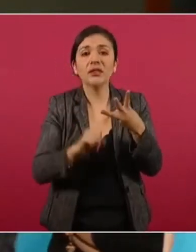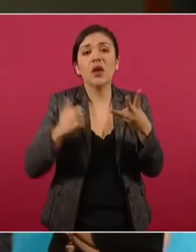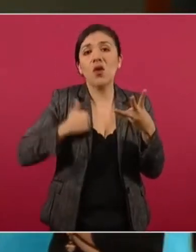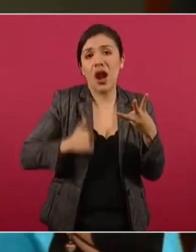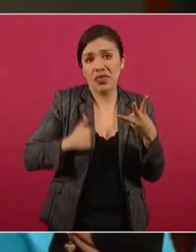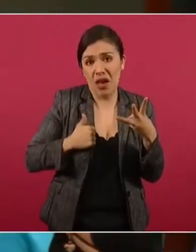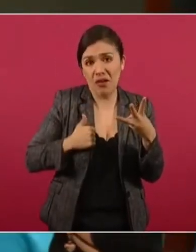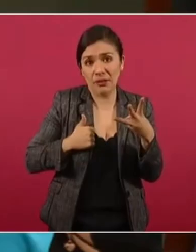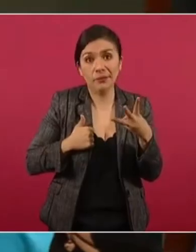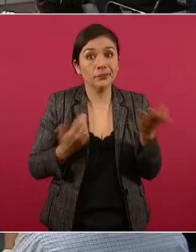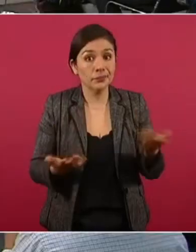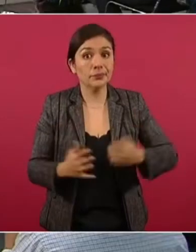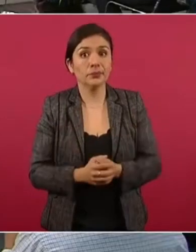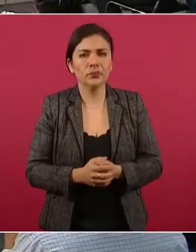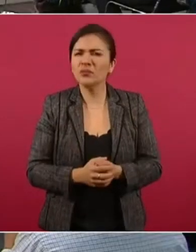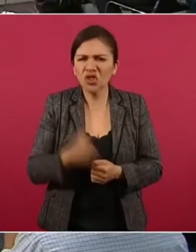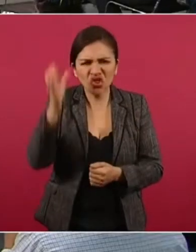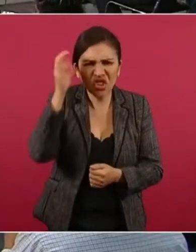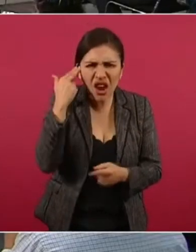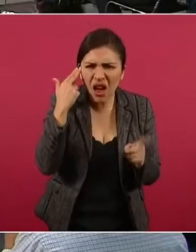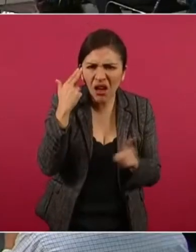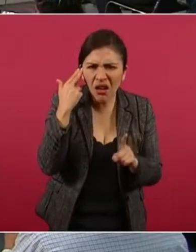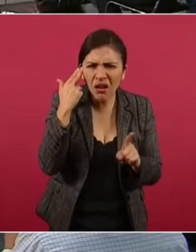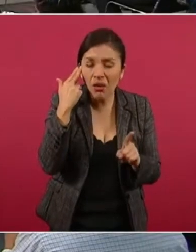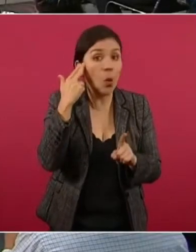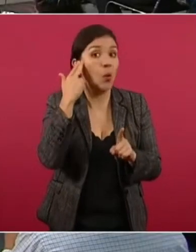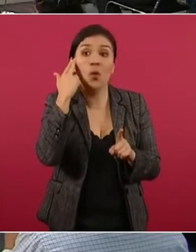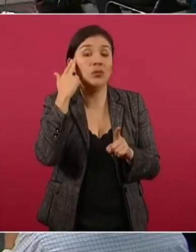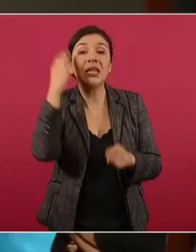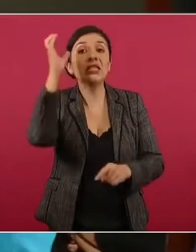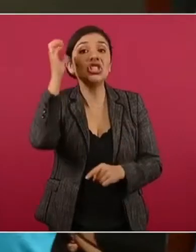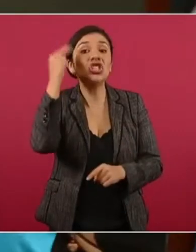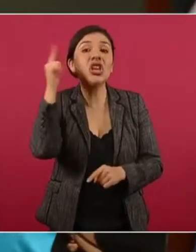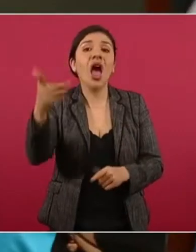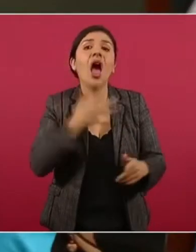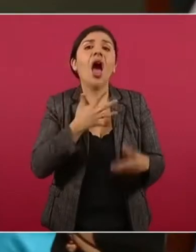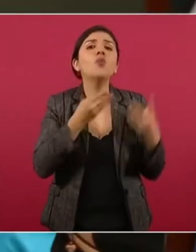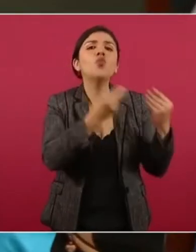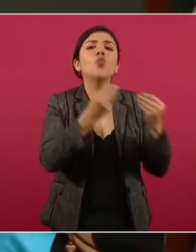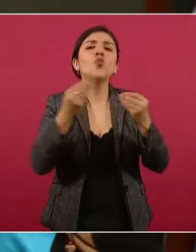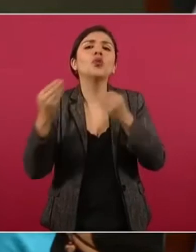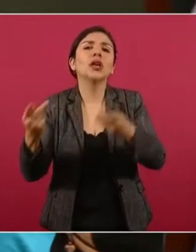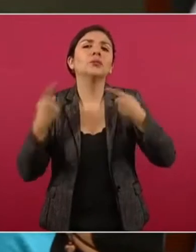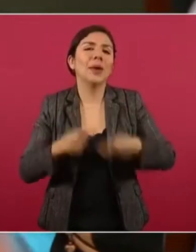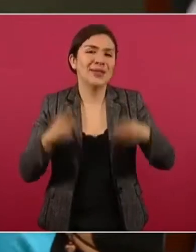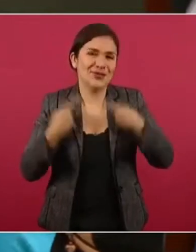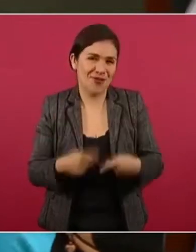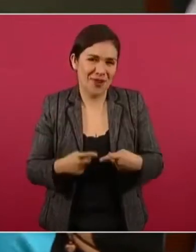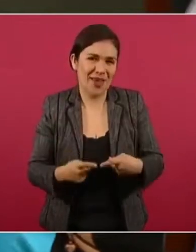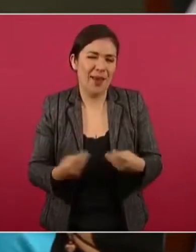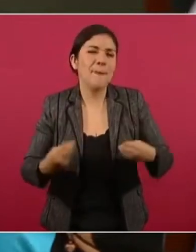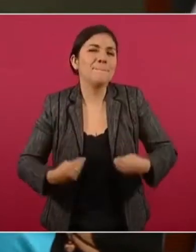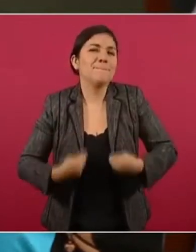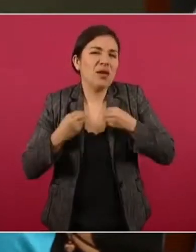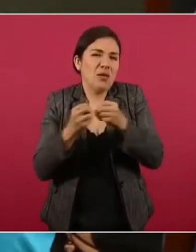Canadá. ¿No es China? Primer lugar. No, China porque tiene muchos habitantes. Ah, Y entonces, per cápita.